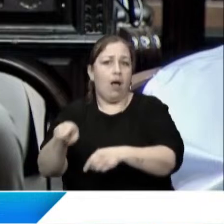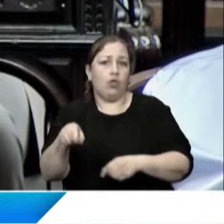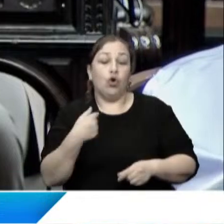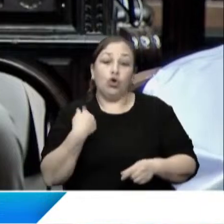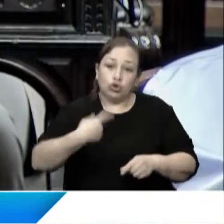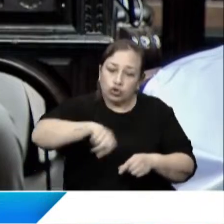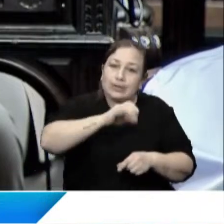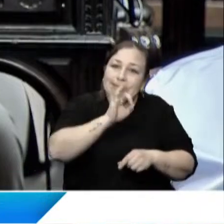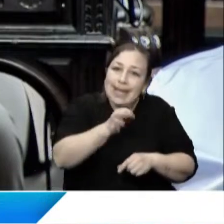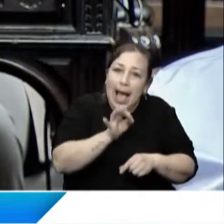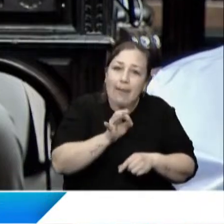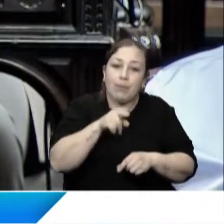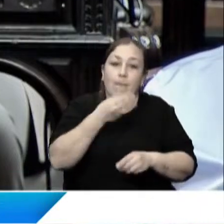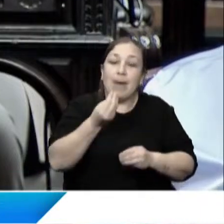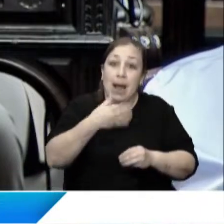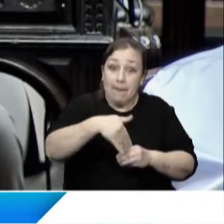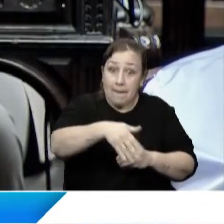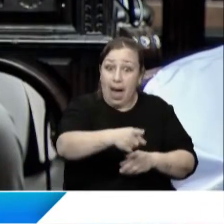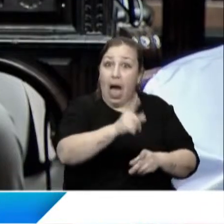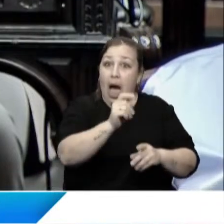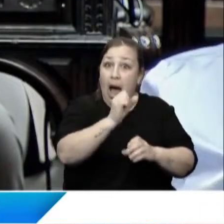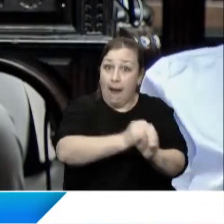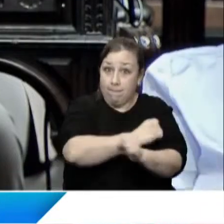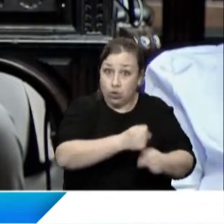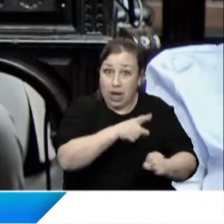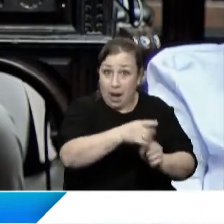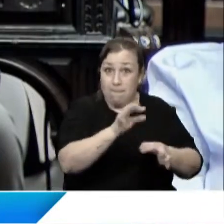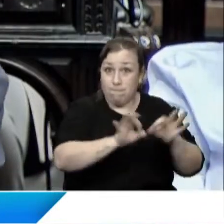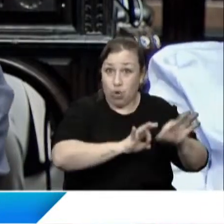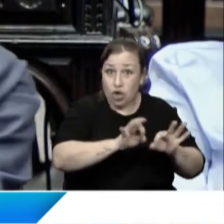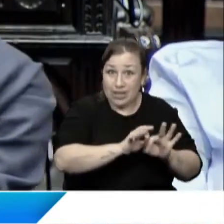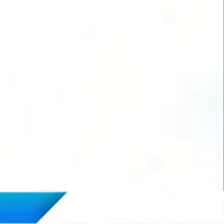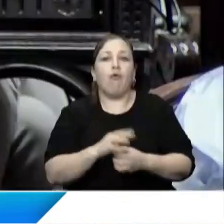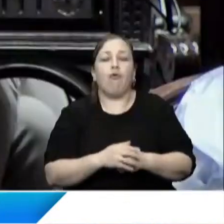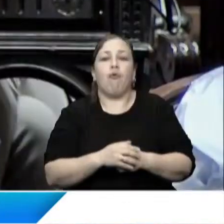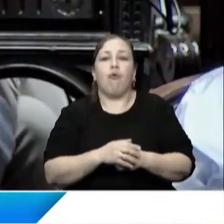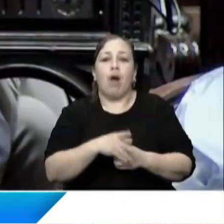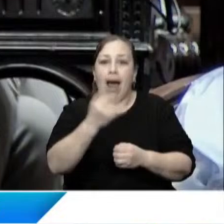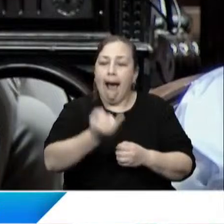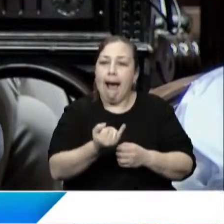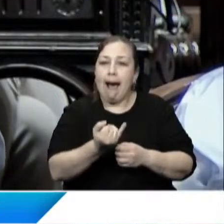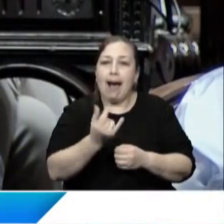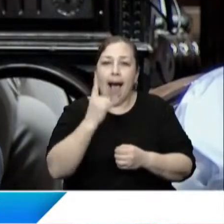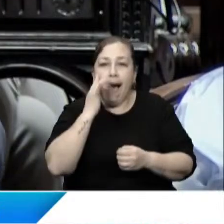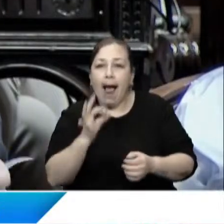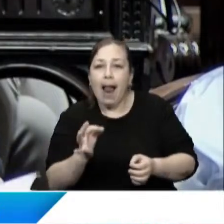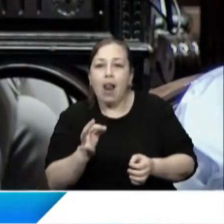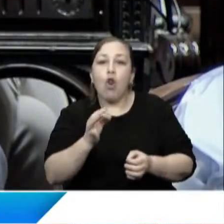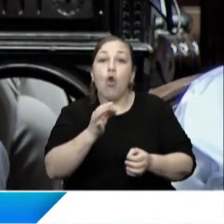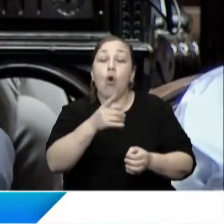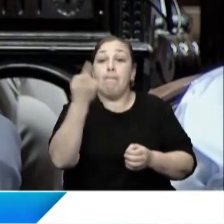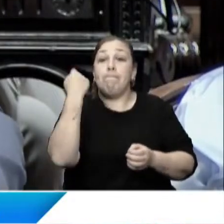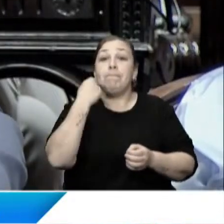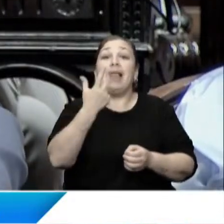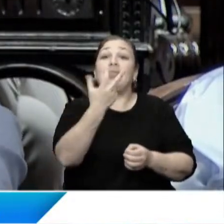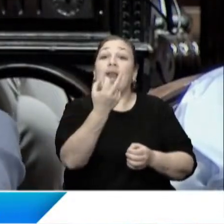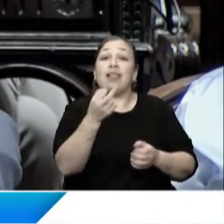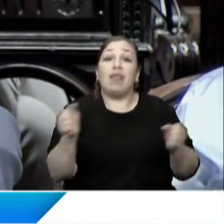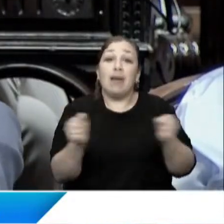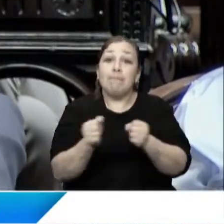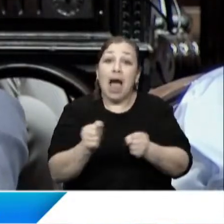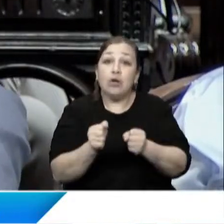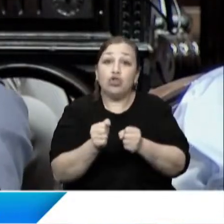ese proyecto íbamos a necesitar sí o sí acordar en el recinto. Y lo hicimos. El presidente de la Nación veta el 30 de mayo todo